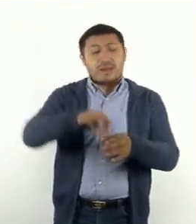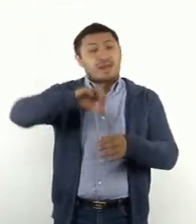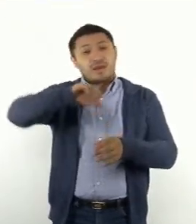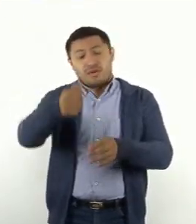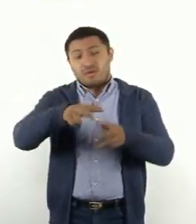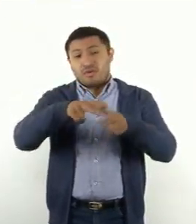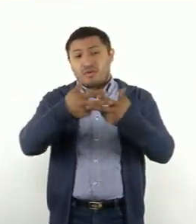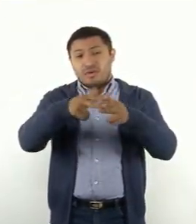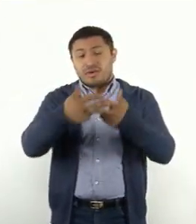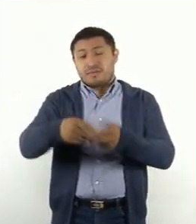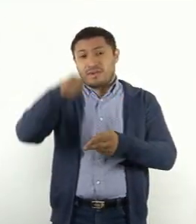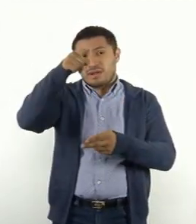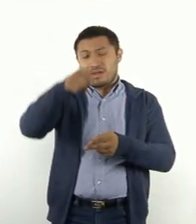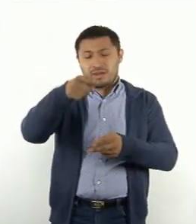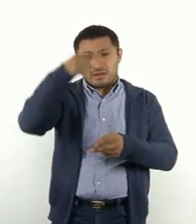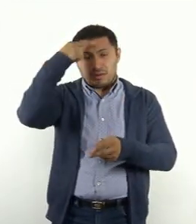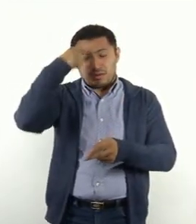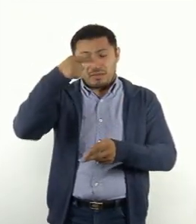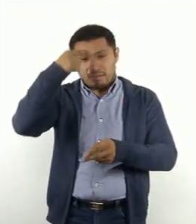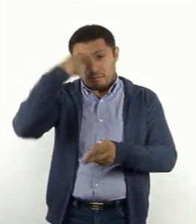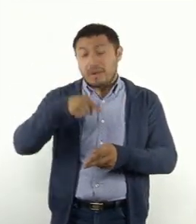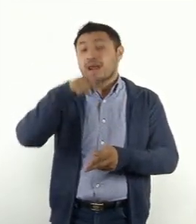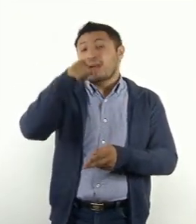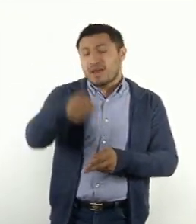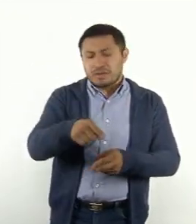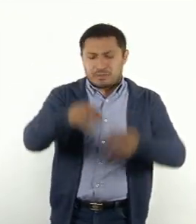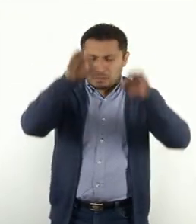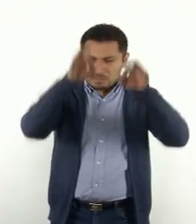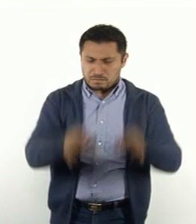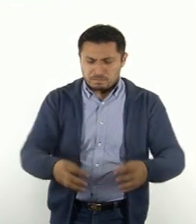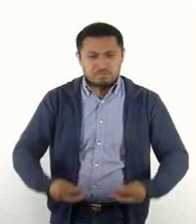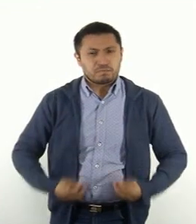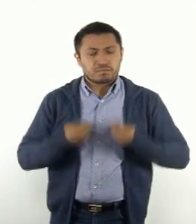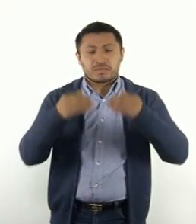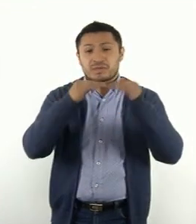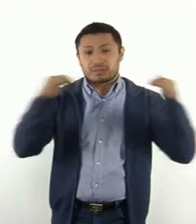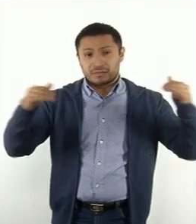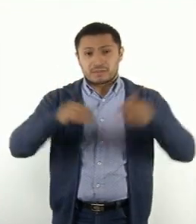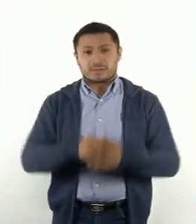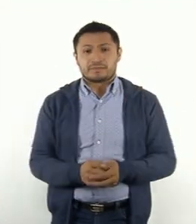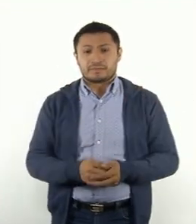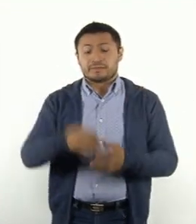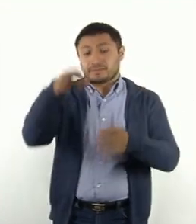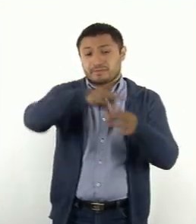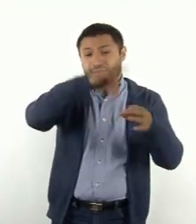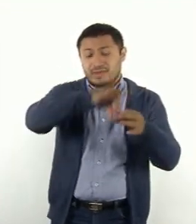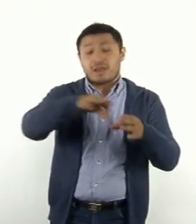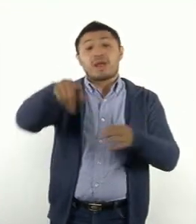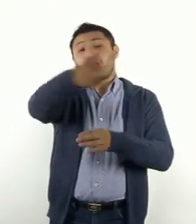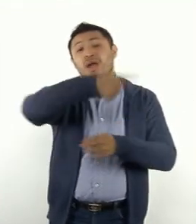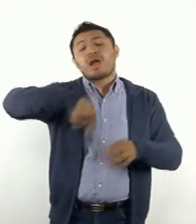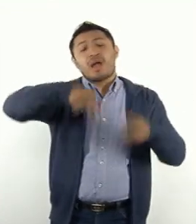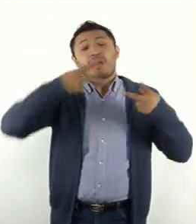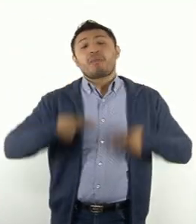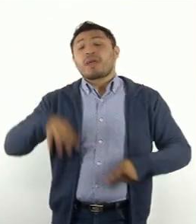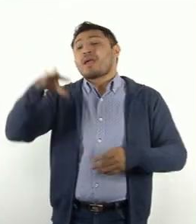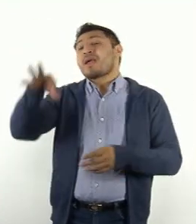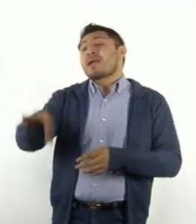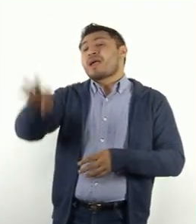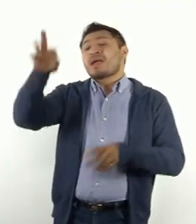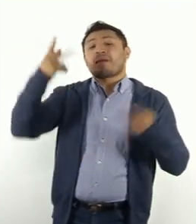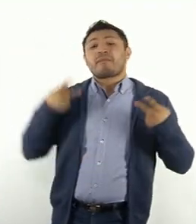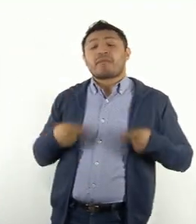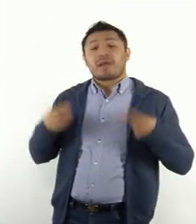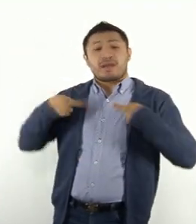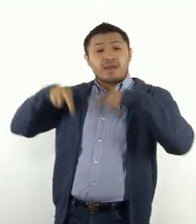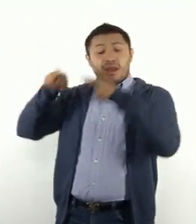herramienta para consolidar la vida democrática. A través del voto, los ciudadanos eligen a sus representantes. Así se